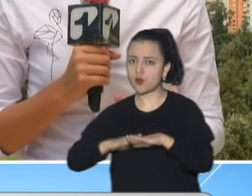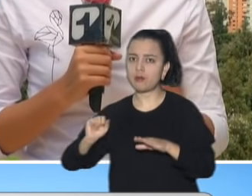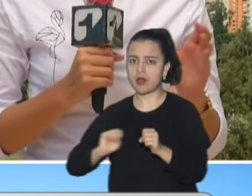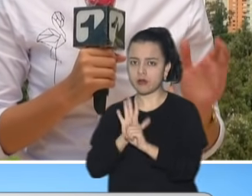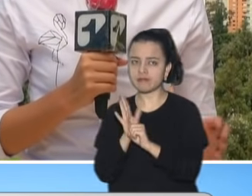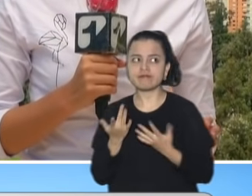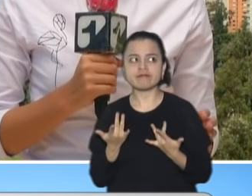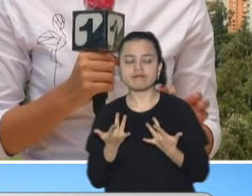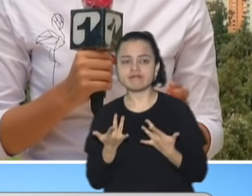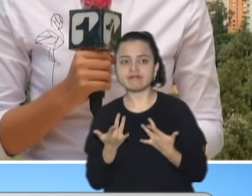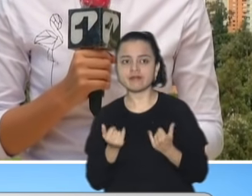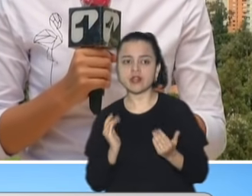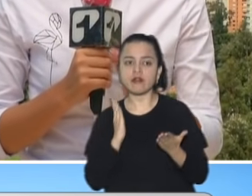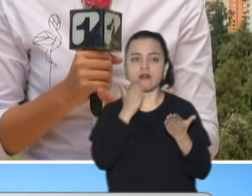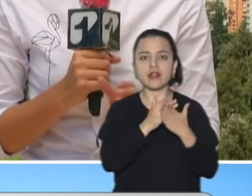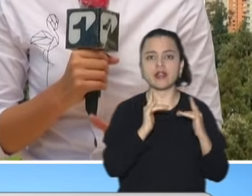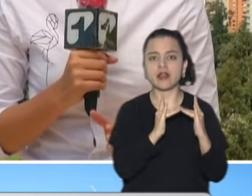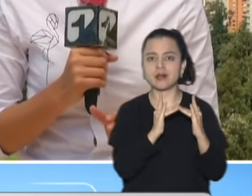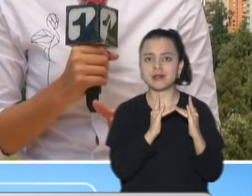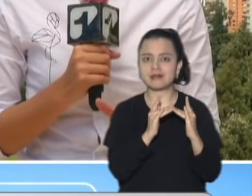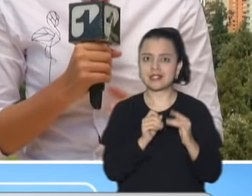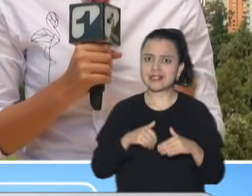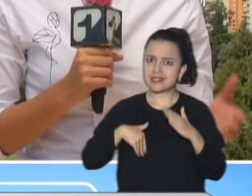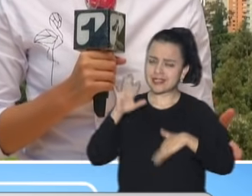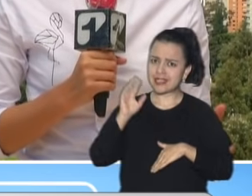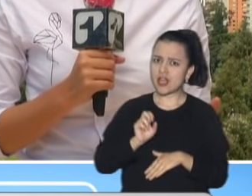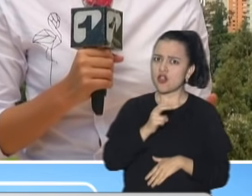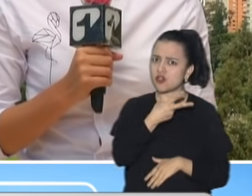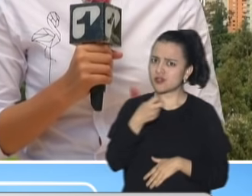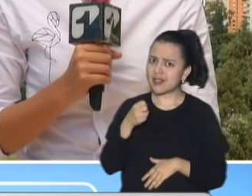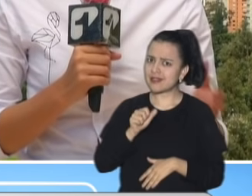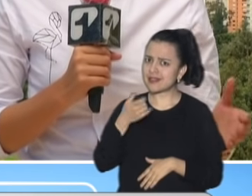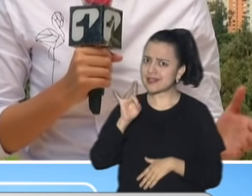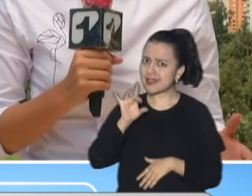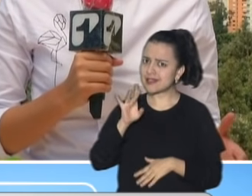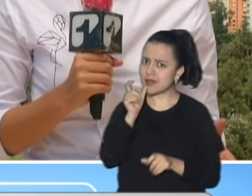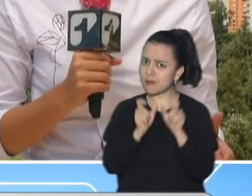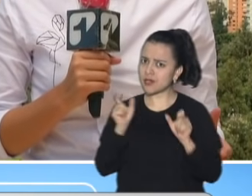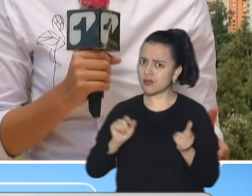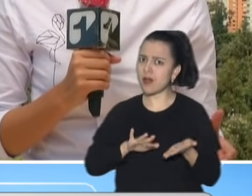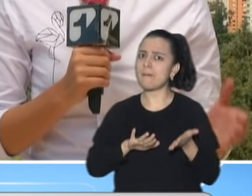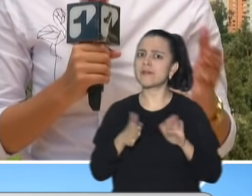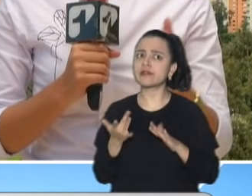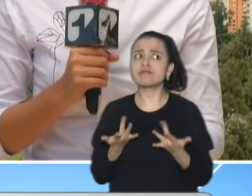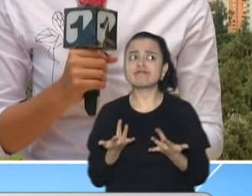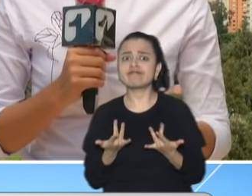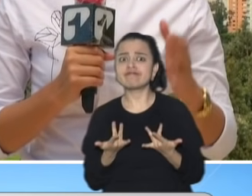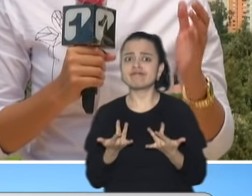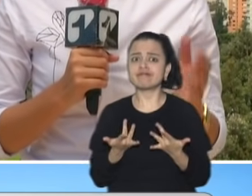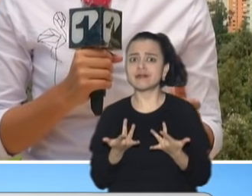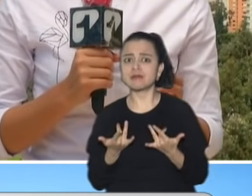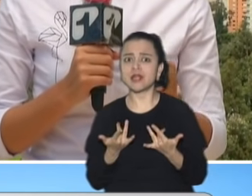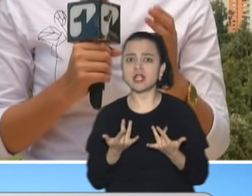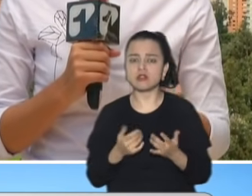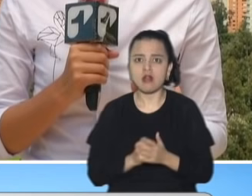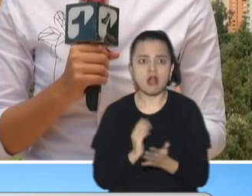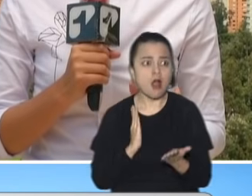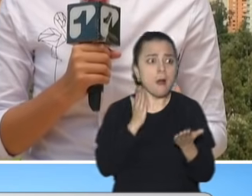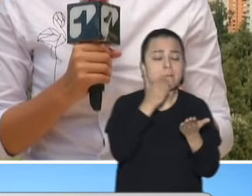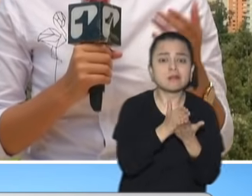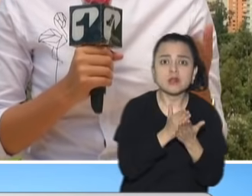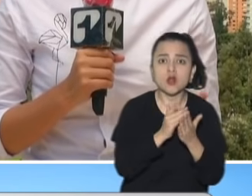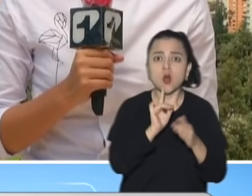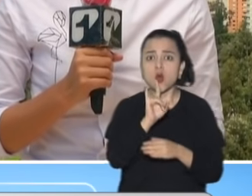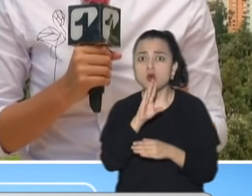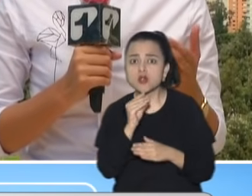concejal es que cerca de 215 personas habrían fallecido en áreas de hospitalización y que no habrían llegado a una